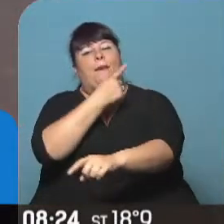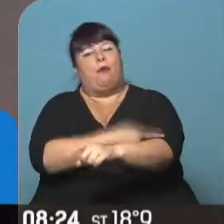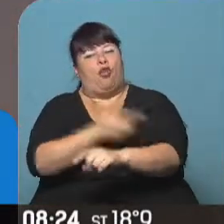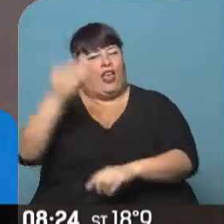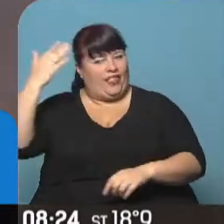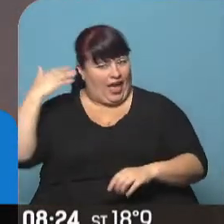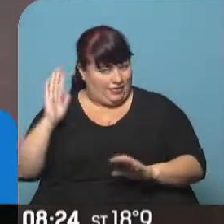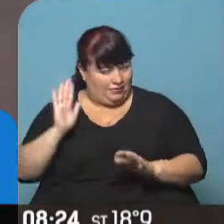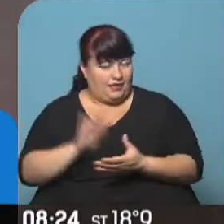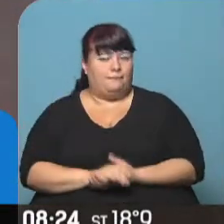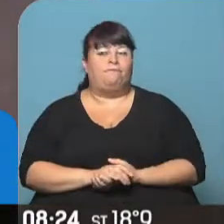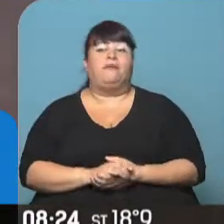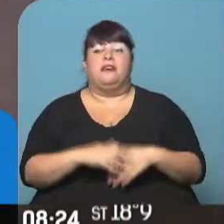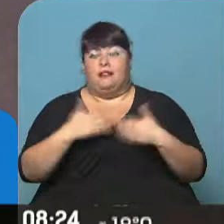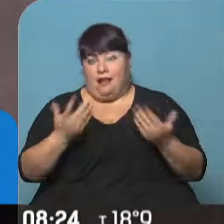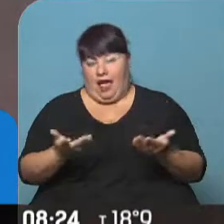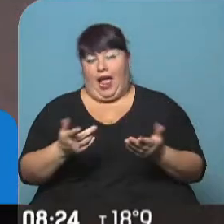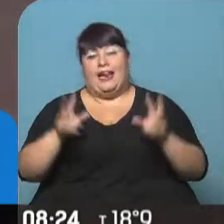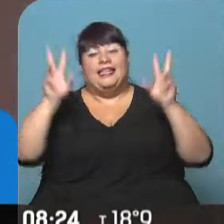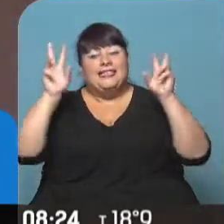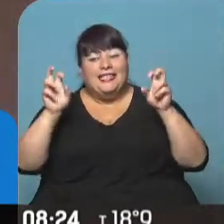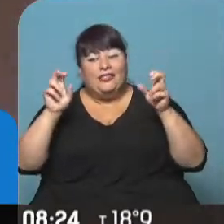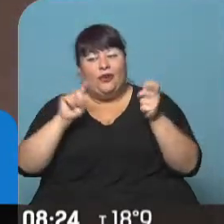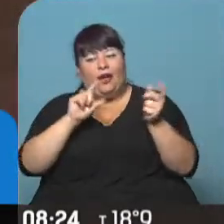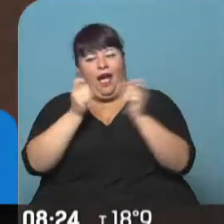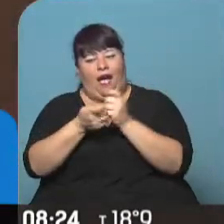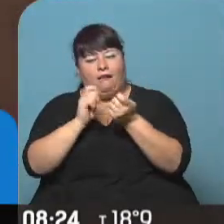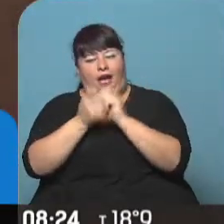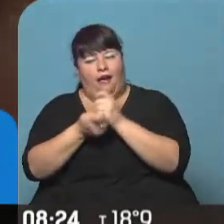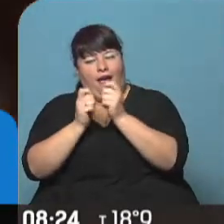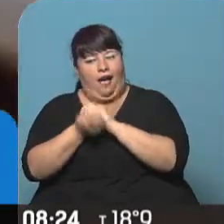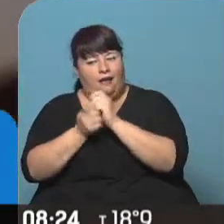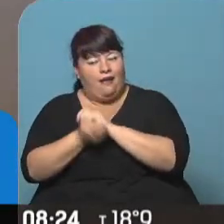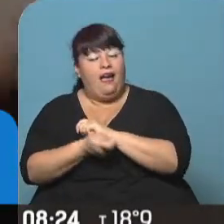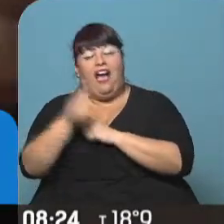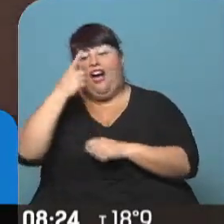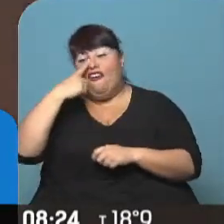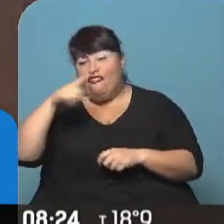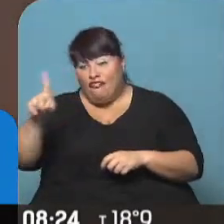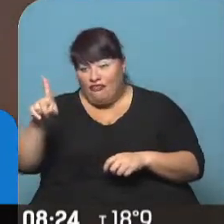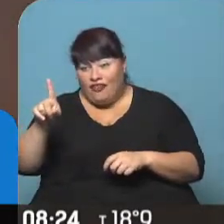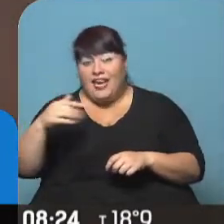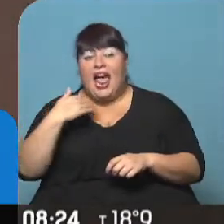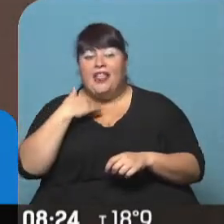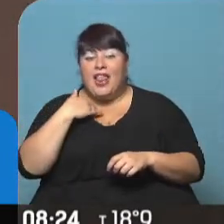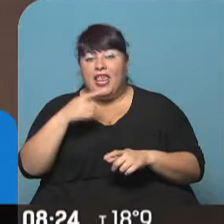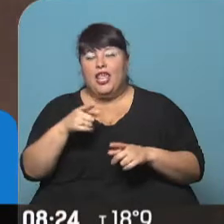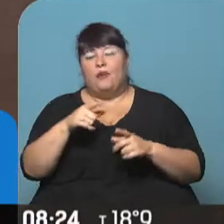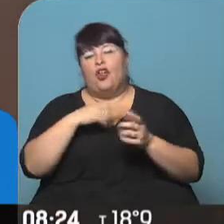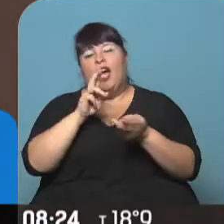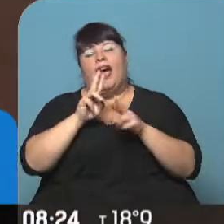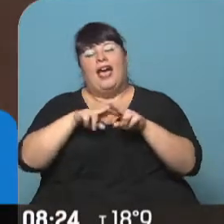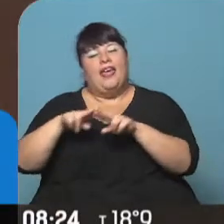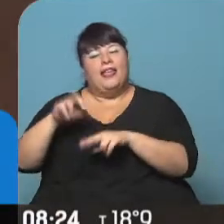entonces. Y entonces, claro, el título se fue moviendo. Y cuando llegaba al final del libro, en ese momento nuestro editor